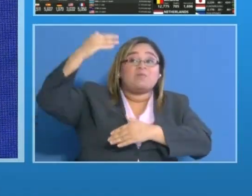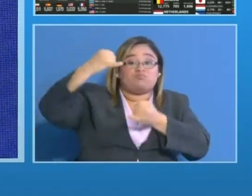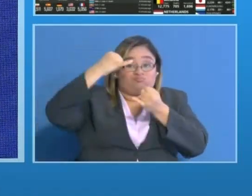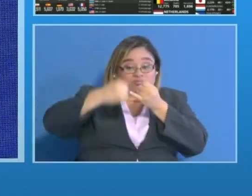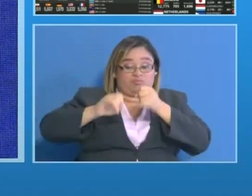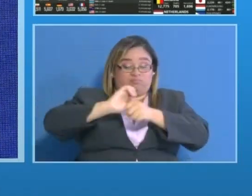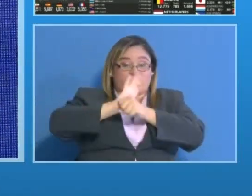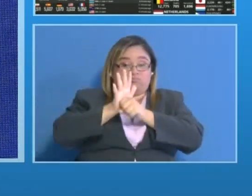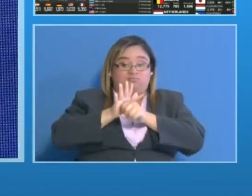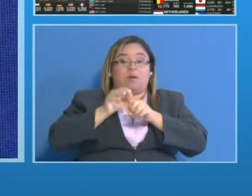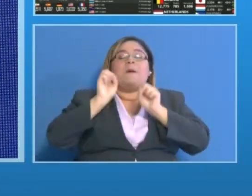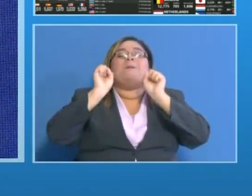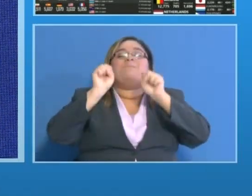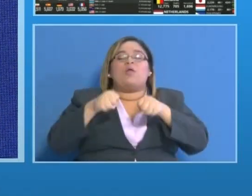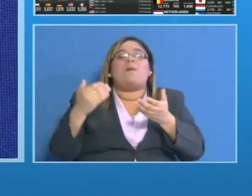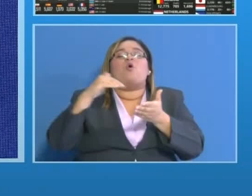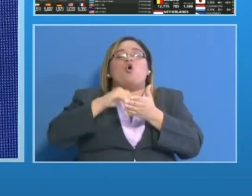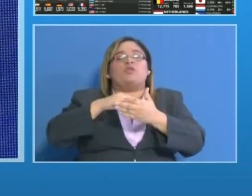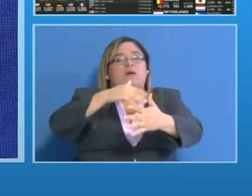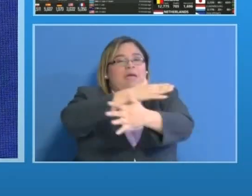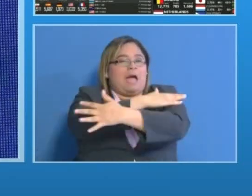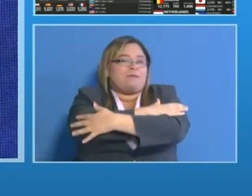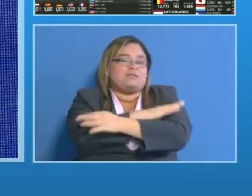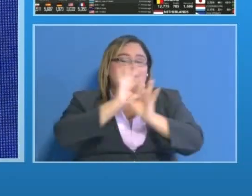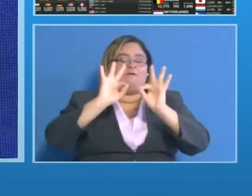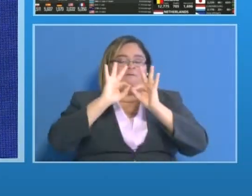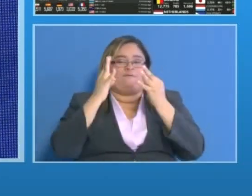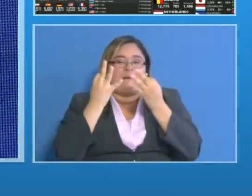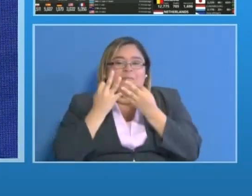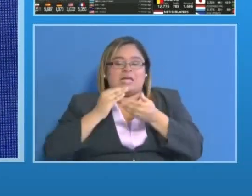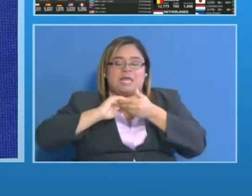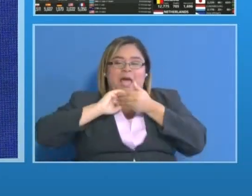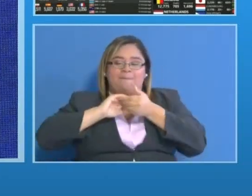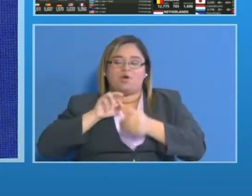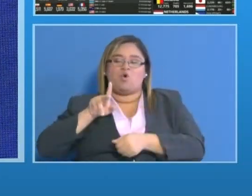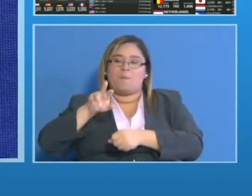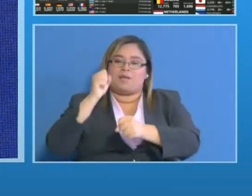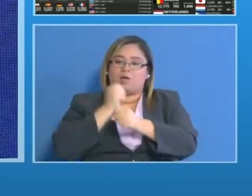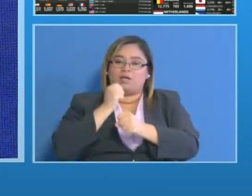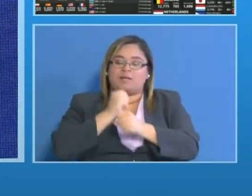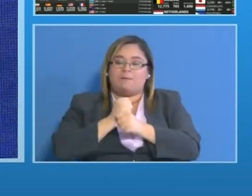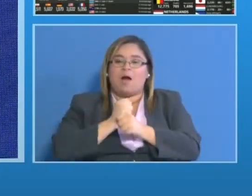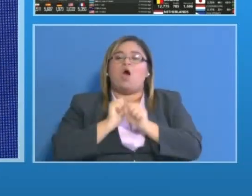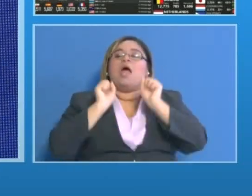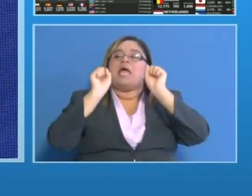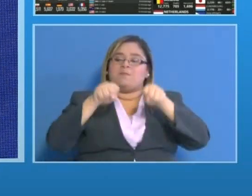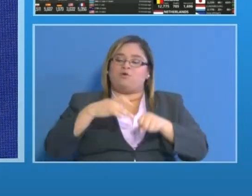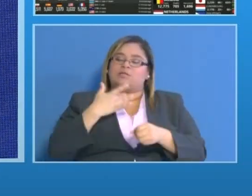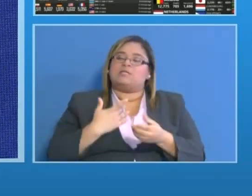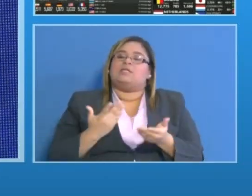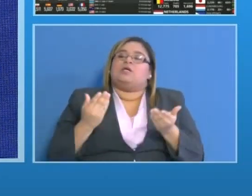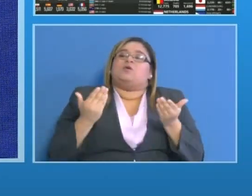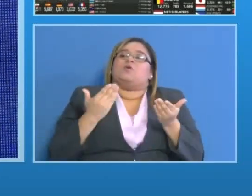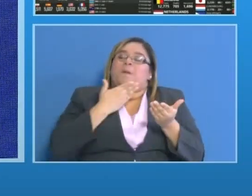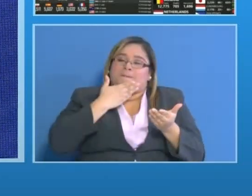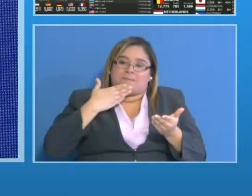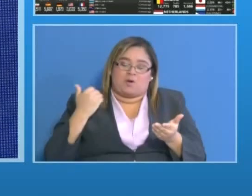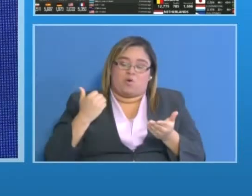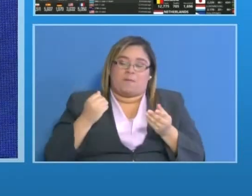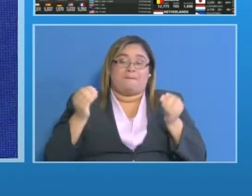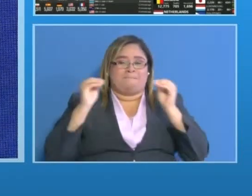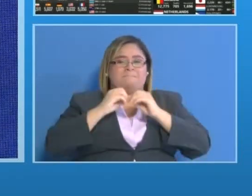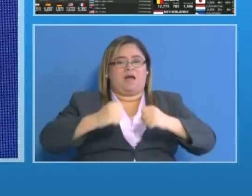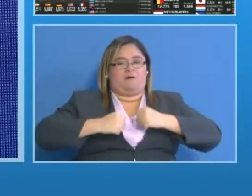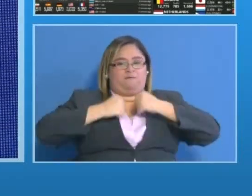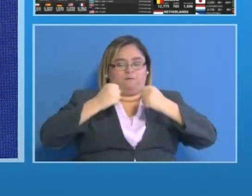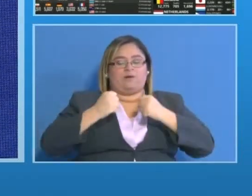amigos, compañeros de trabajo y volver a recuperarnos, pero mucho más fuerte. Tenemos que sacar